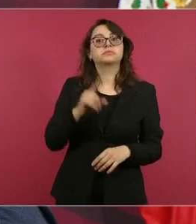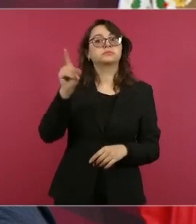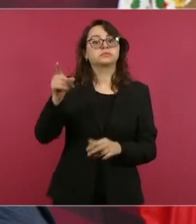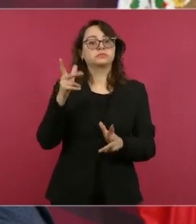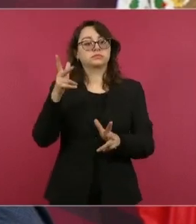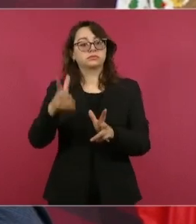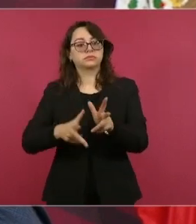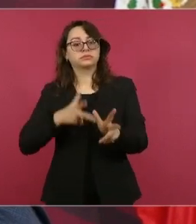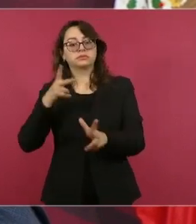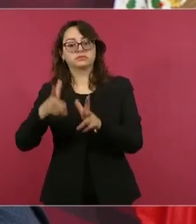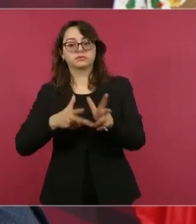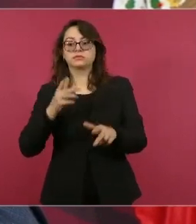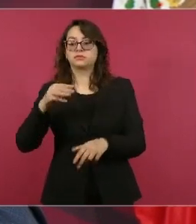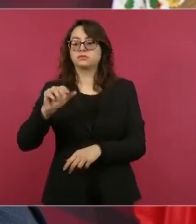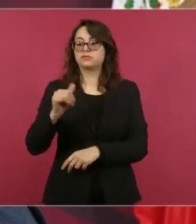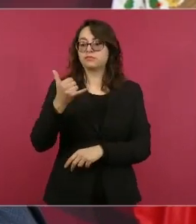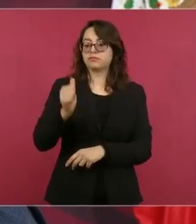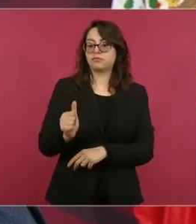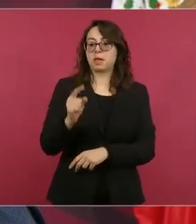1,554 kilómetros.